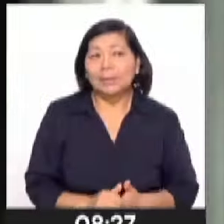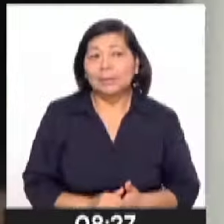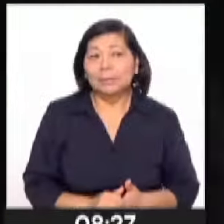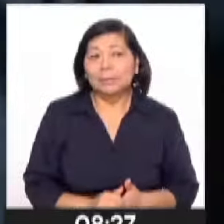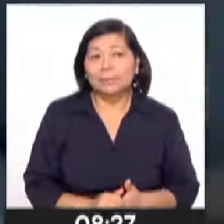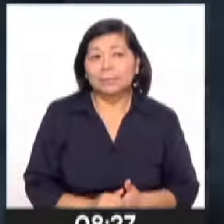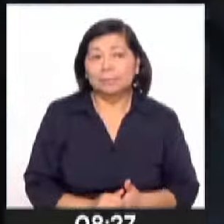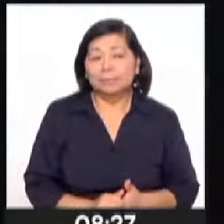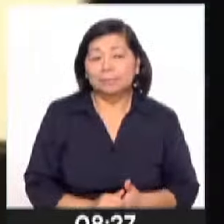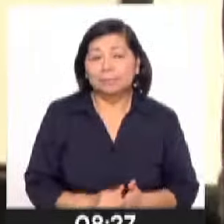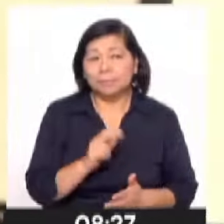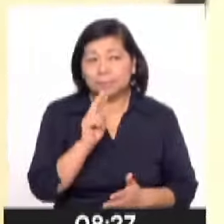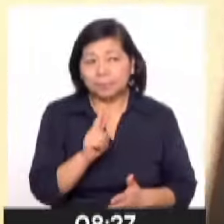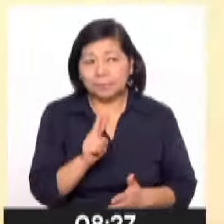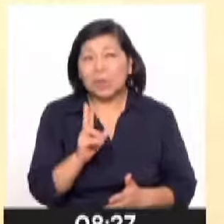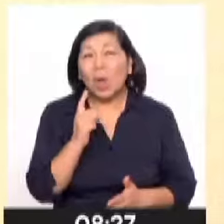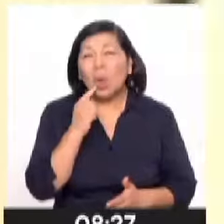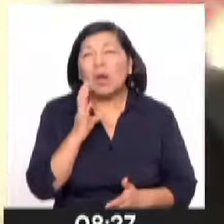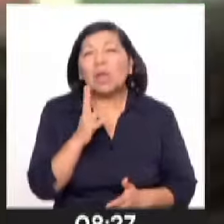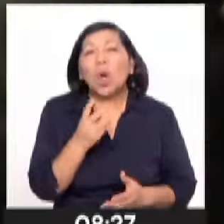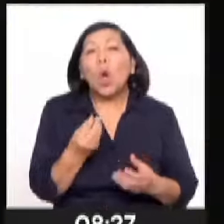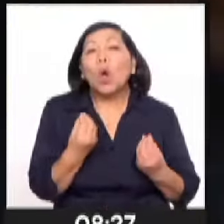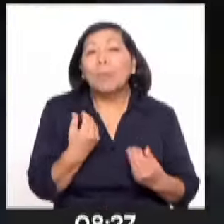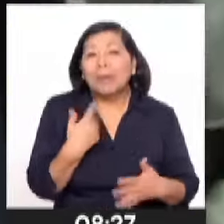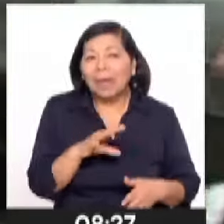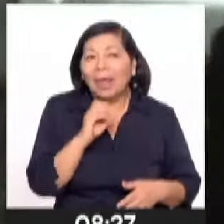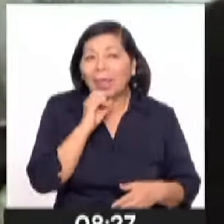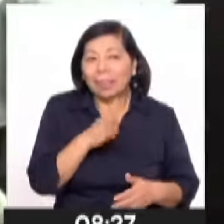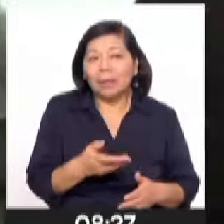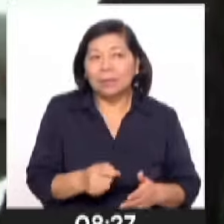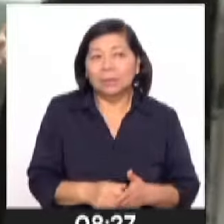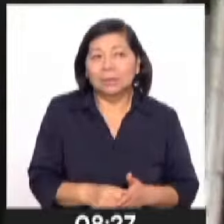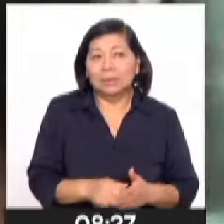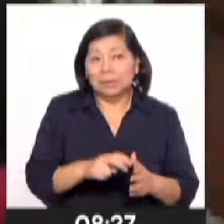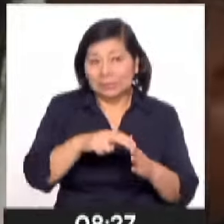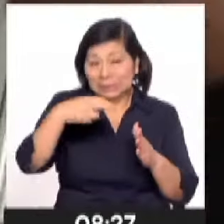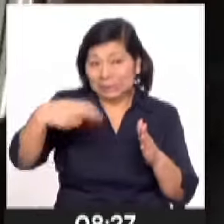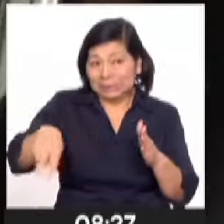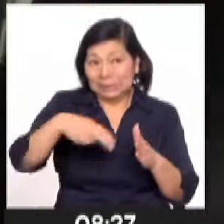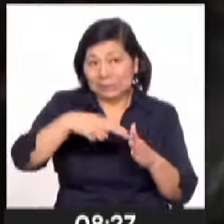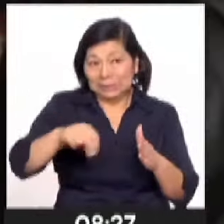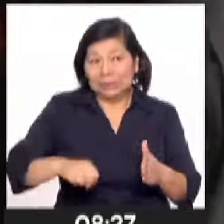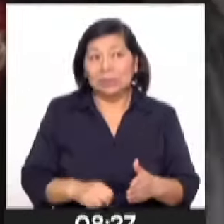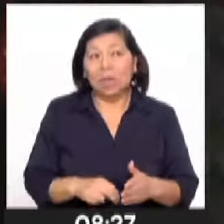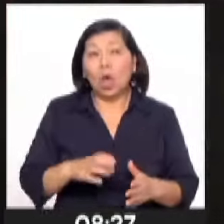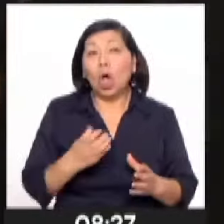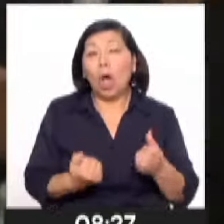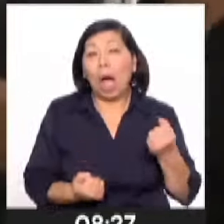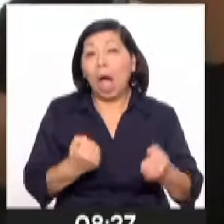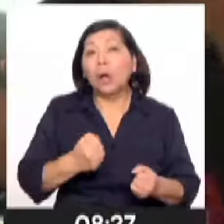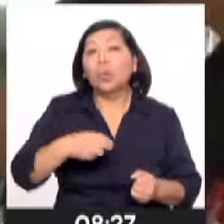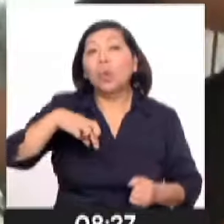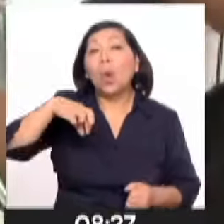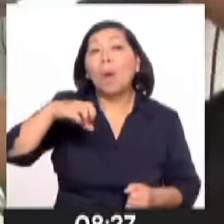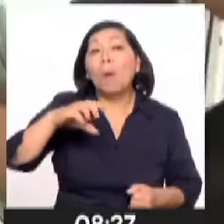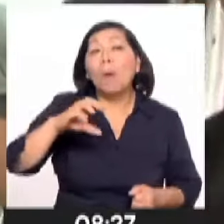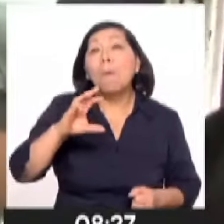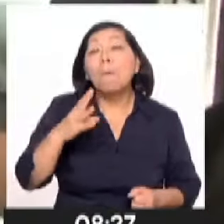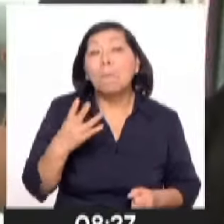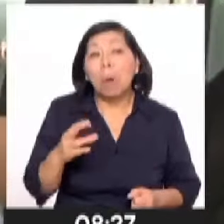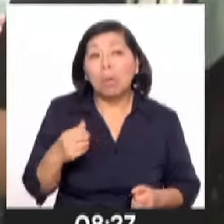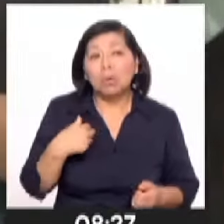es importante al detectar a los delincuentes. Ya dijeron el dato, han bajado los delincuentes de un vehículo plomo. Un auto plomo, de